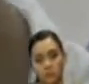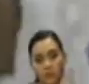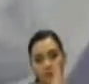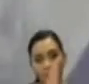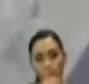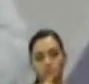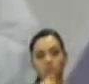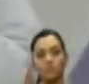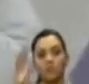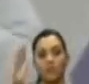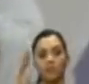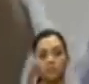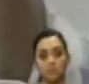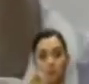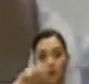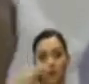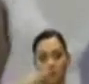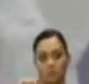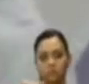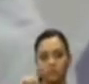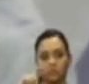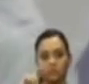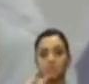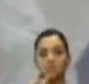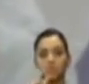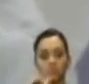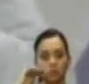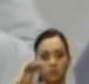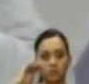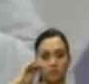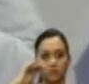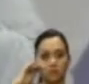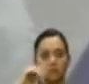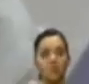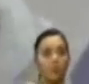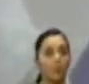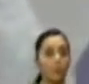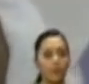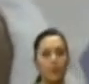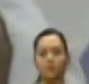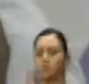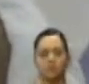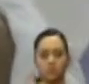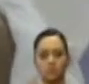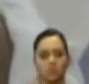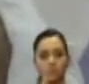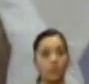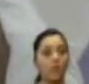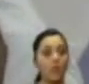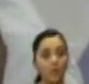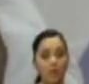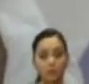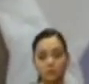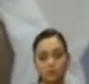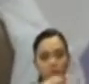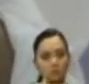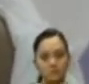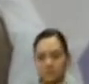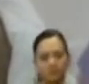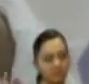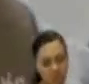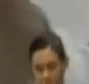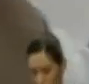euro, perdió valor con respecto al euro. Estados Unidos estuvo peor que Europa, de ninguna manera. Se perjudicaron los consumidores norteamericanos, ni lo